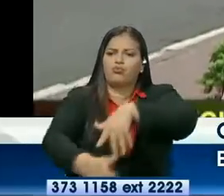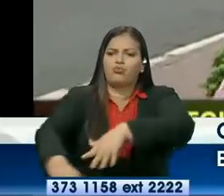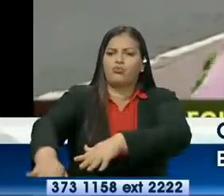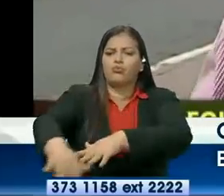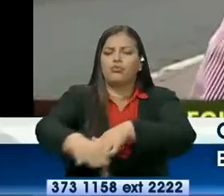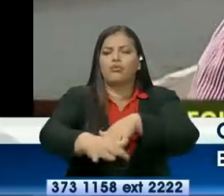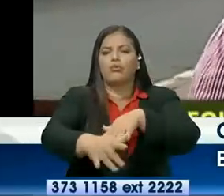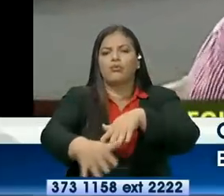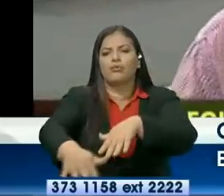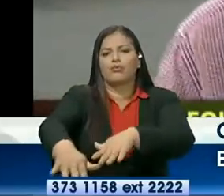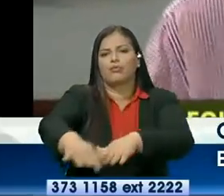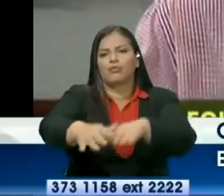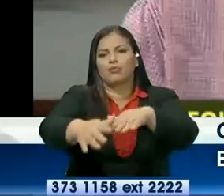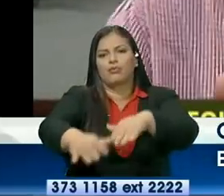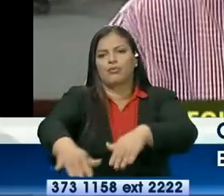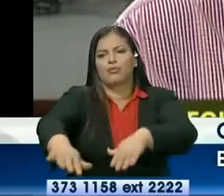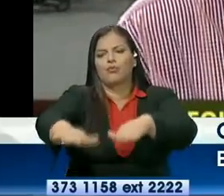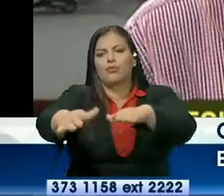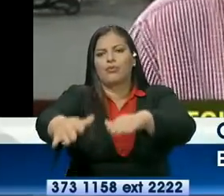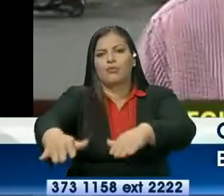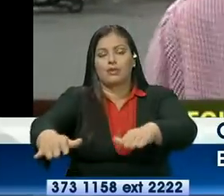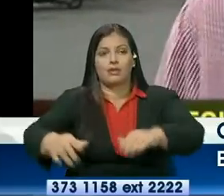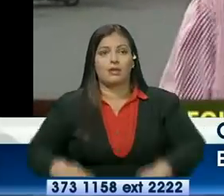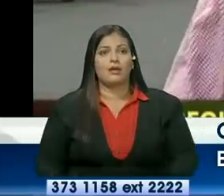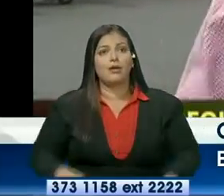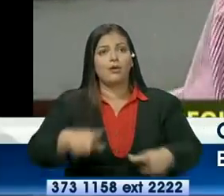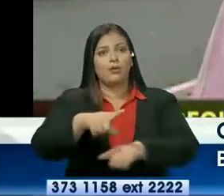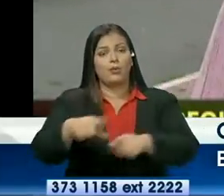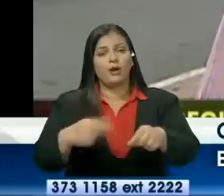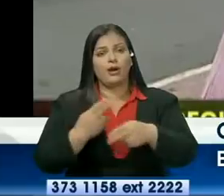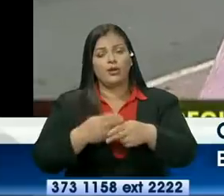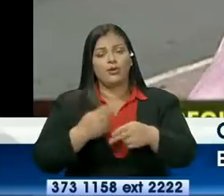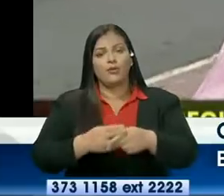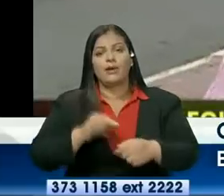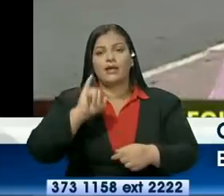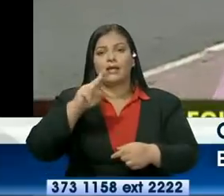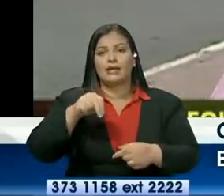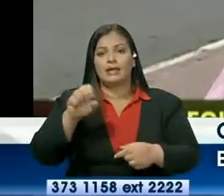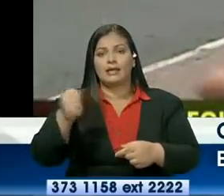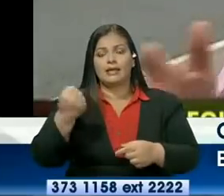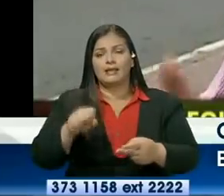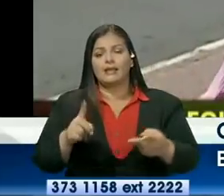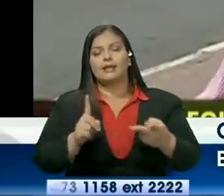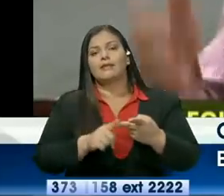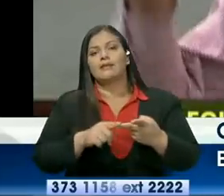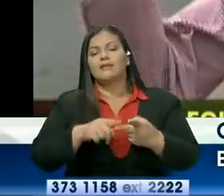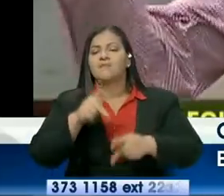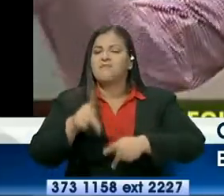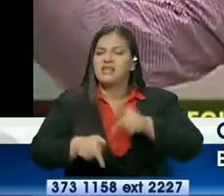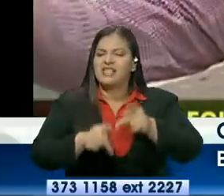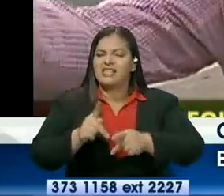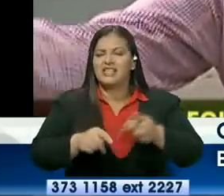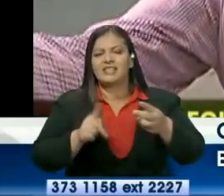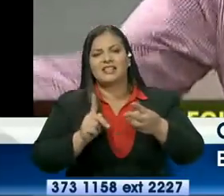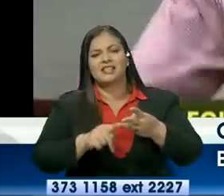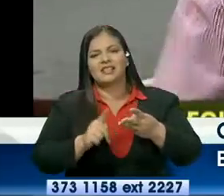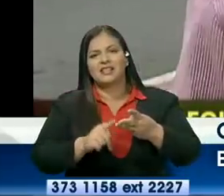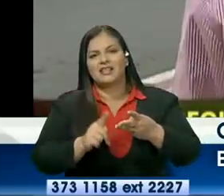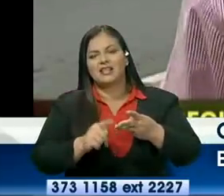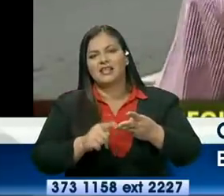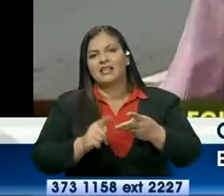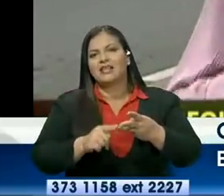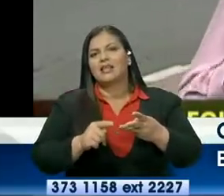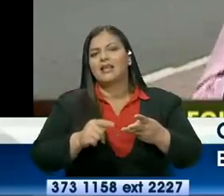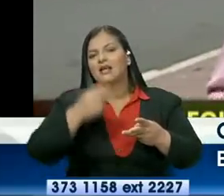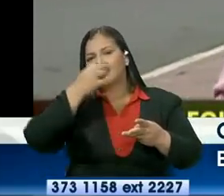dulces, como son los sectores Inés María, La Playita, Nuevo Ideal, Santo Domingo, La Revesa de